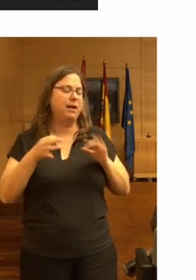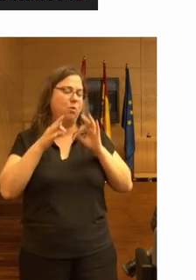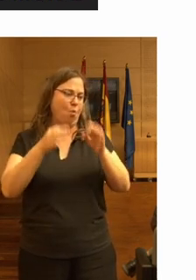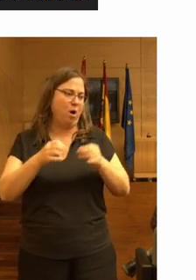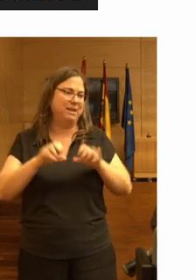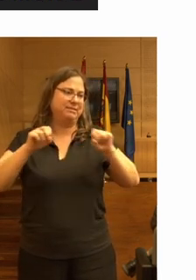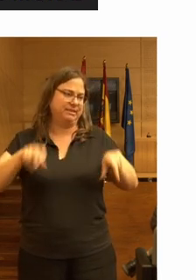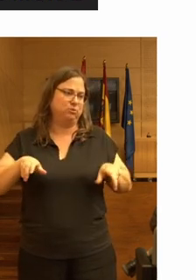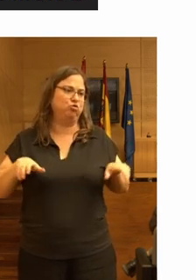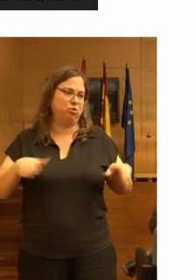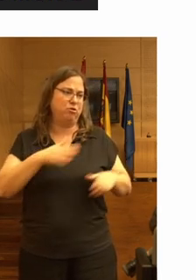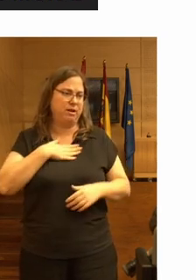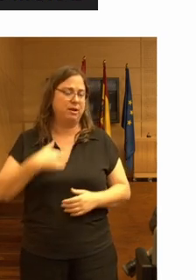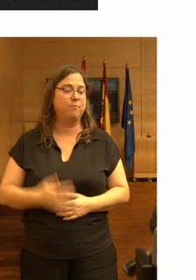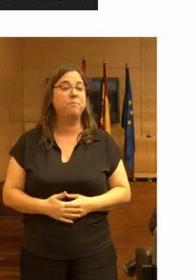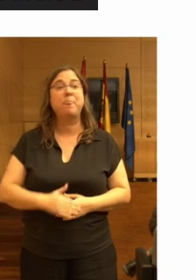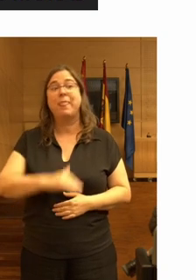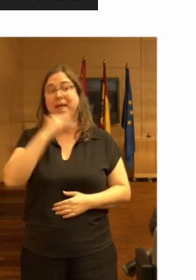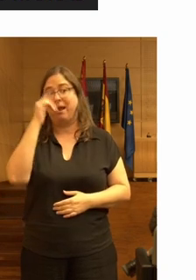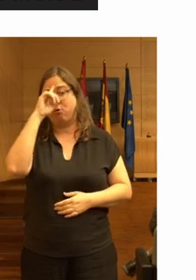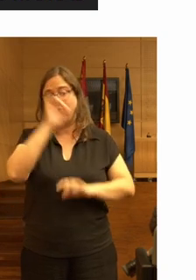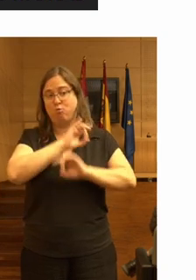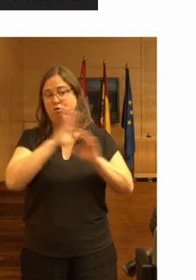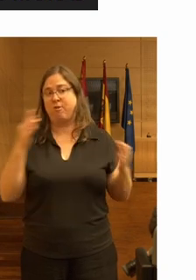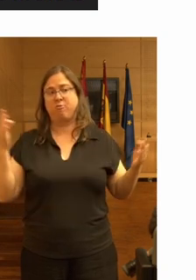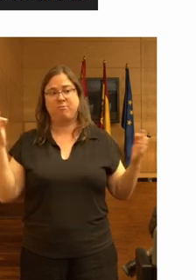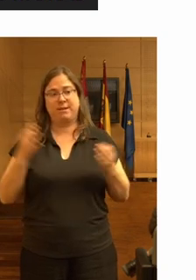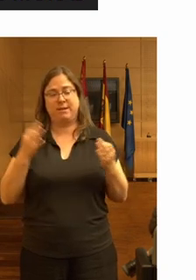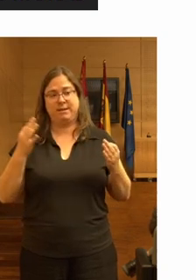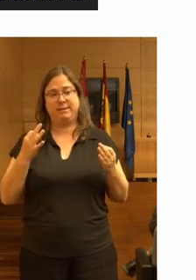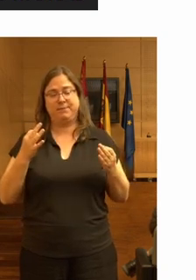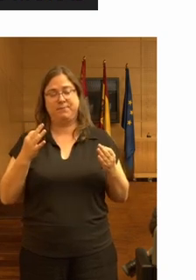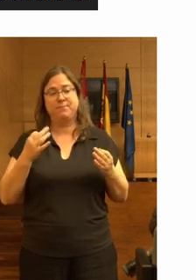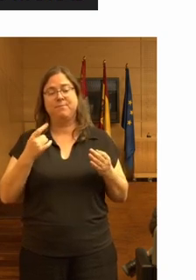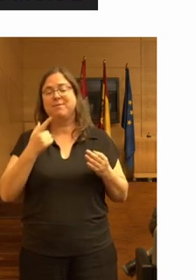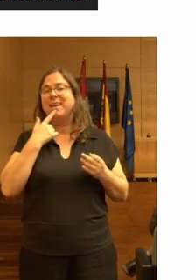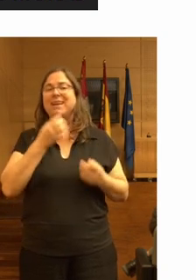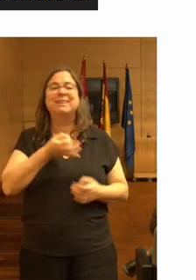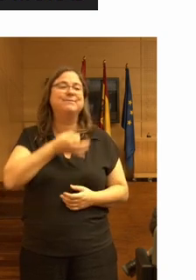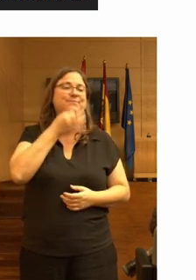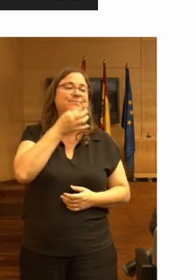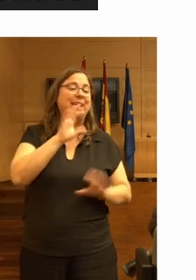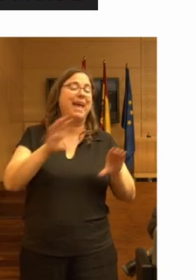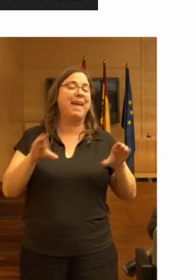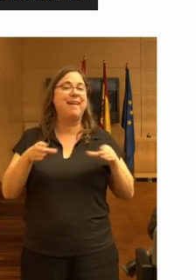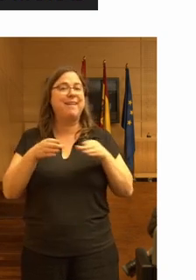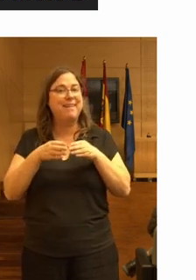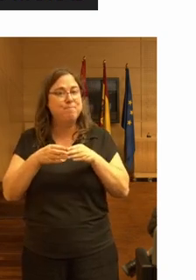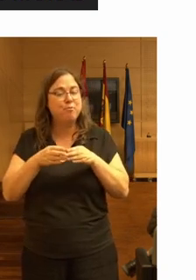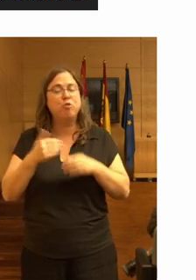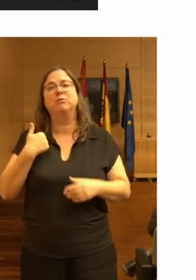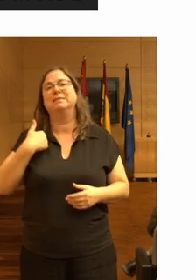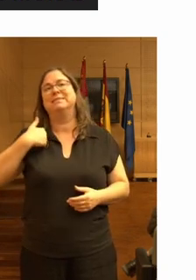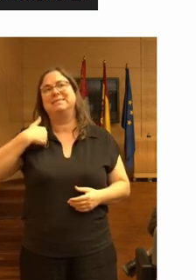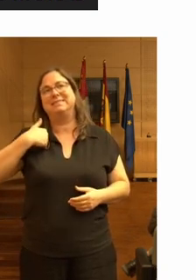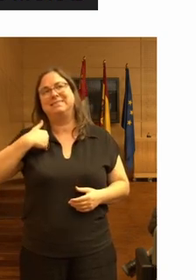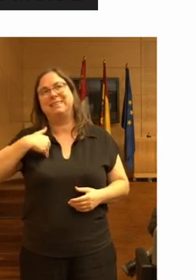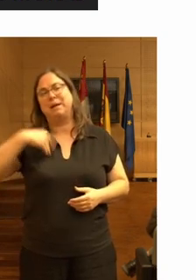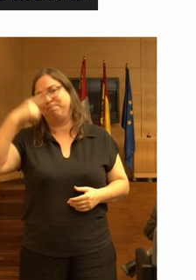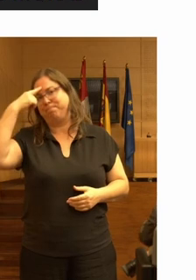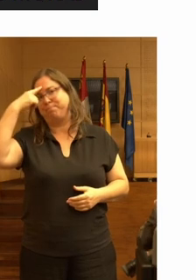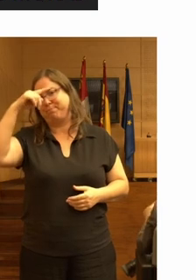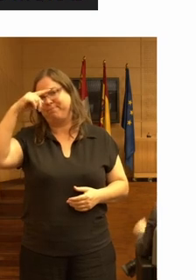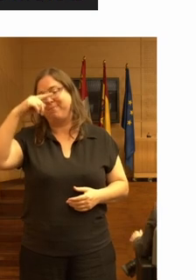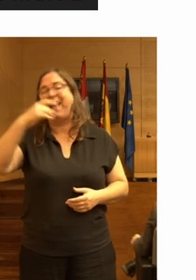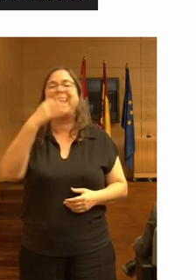hoy aquí, ¿no? Algo que también está claro, que dicho de manera muy coloquial, es que los equipos ya saben